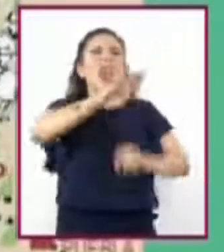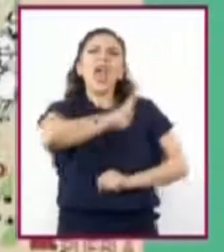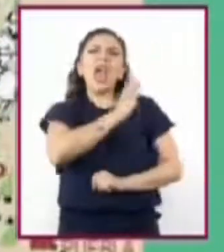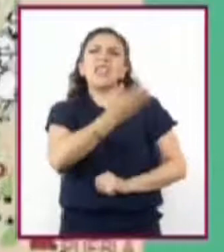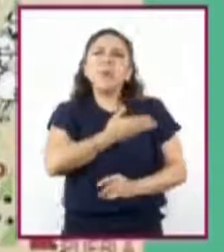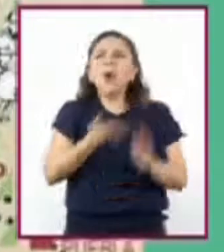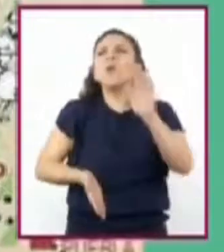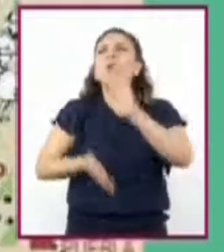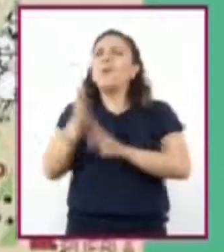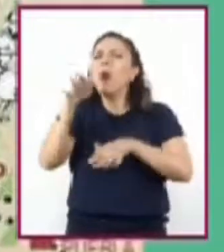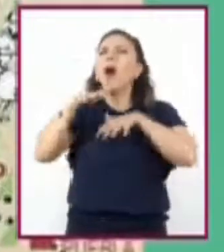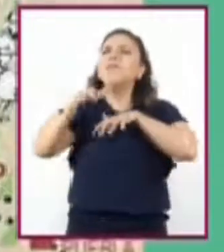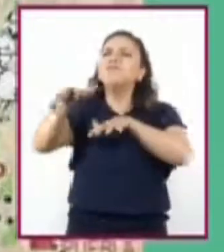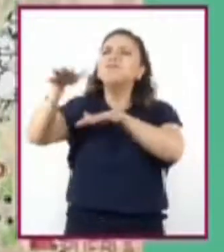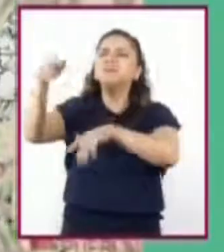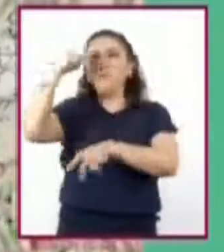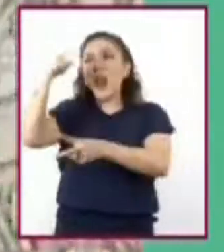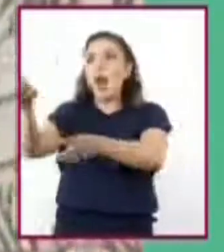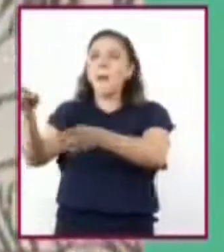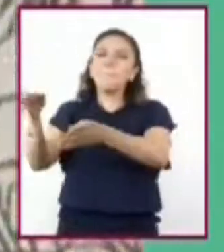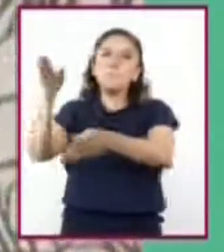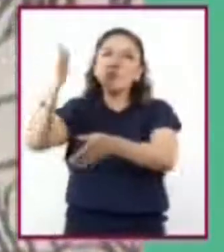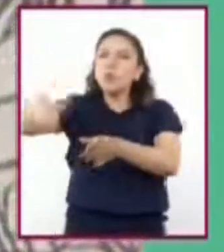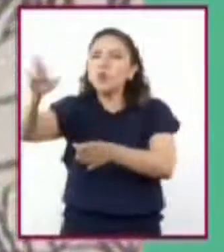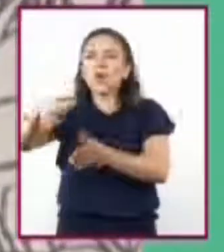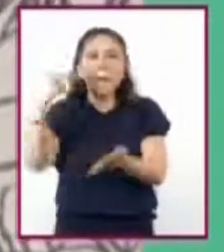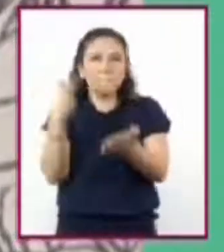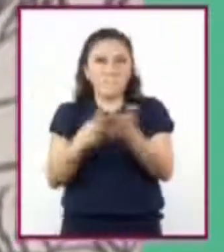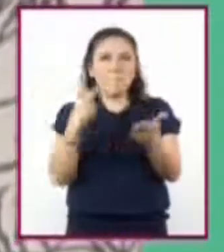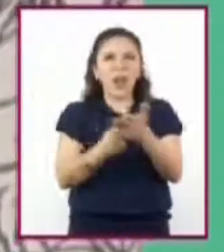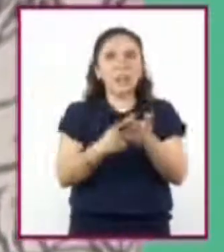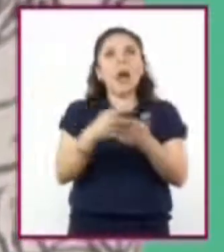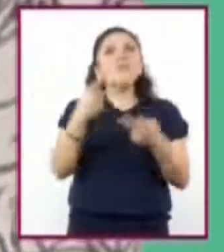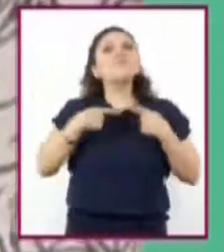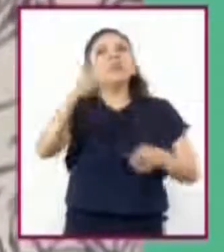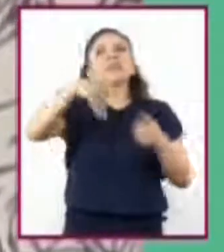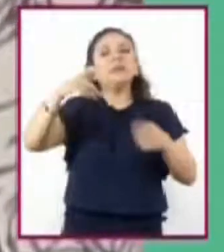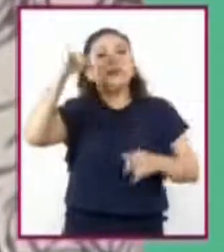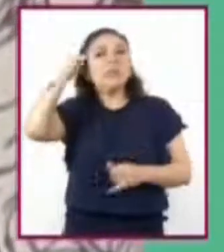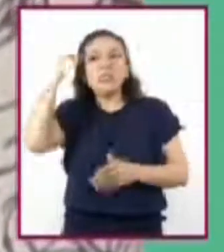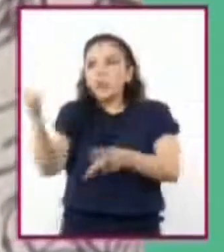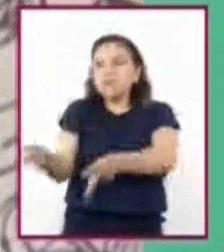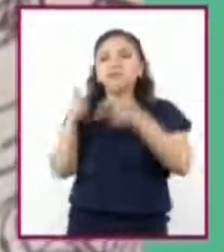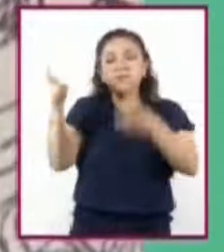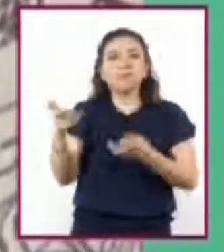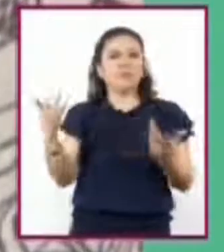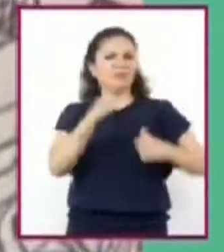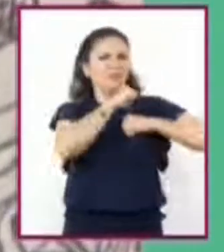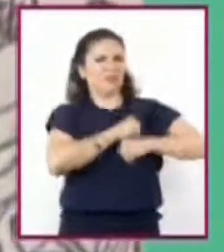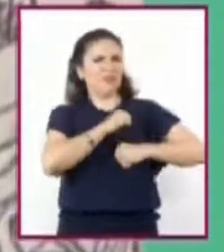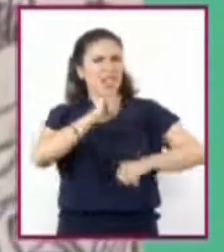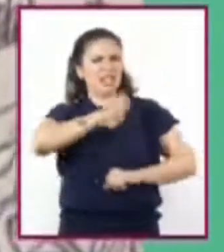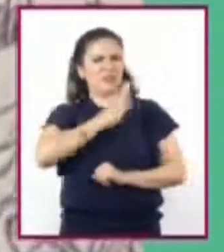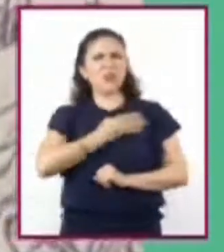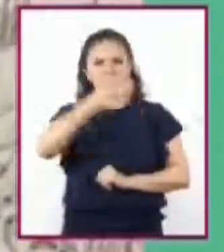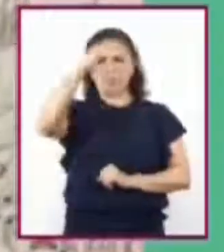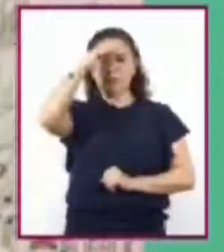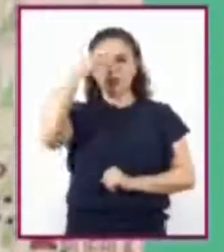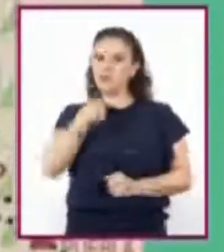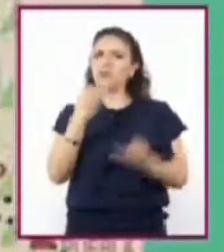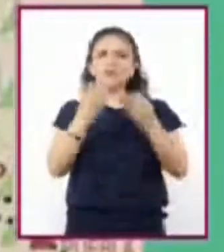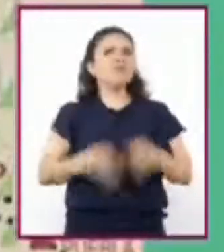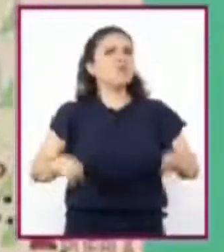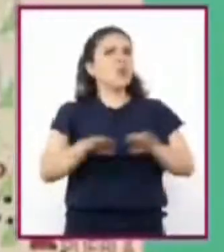gente que iba a esta explotación de la plata. Y las autoridades españolas consideraron que era muy importante proceder